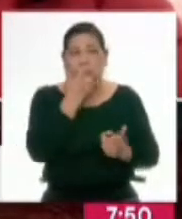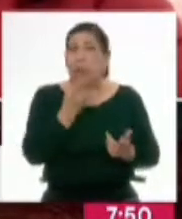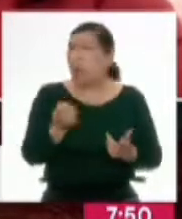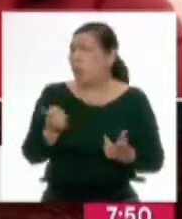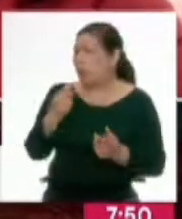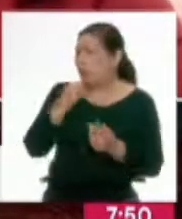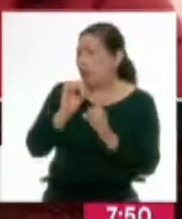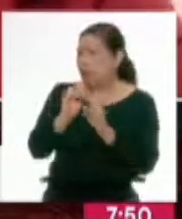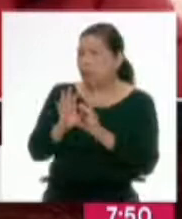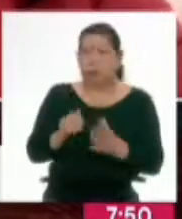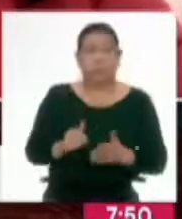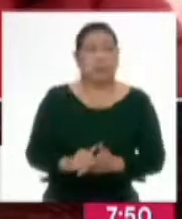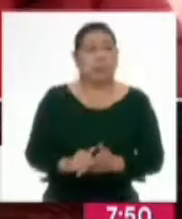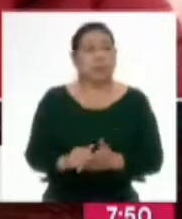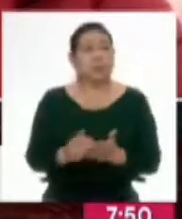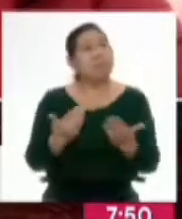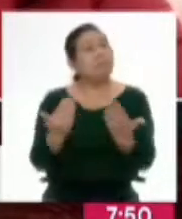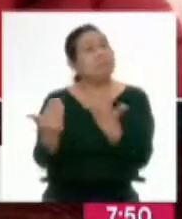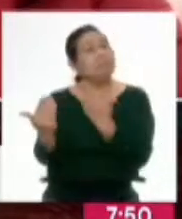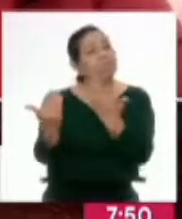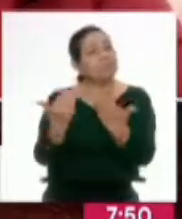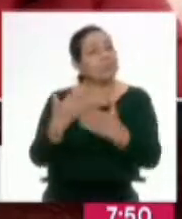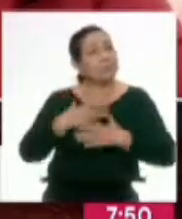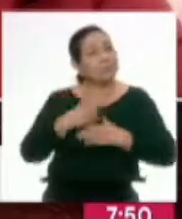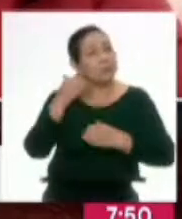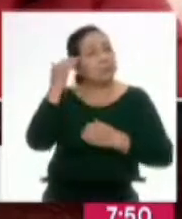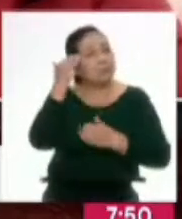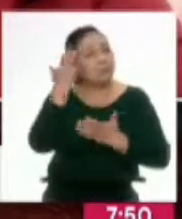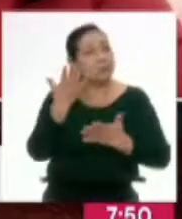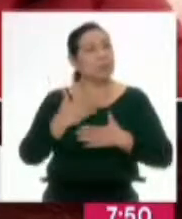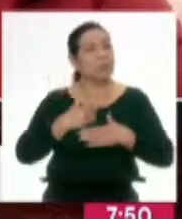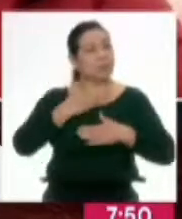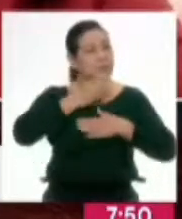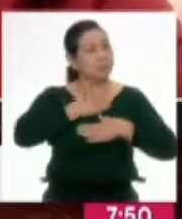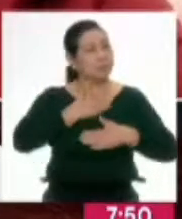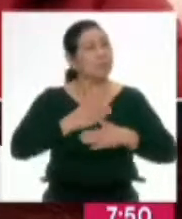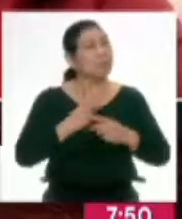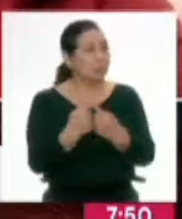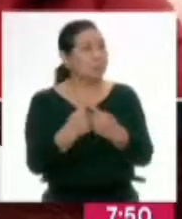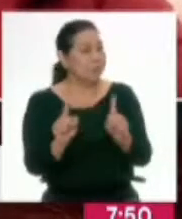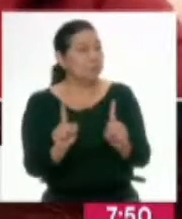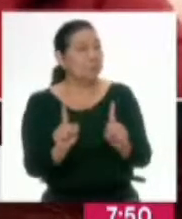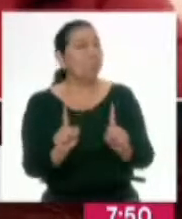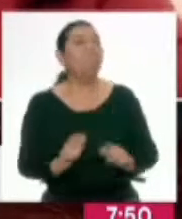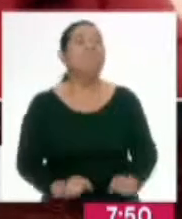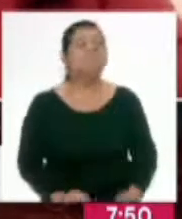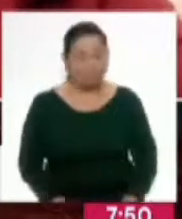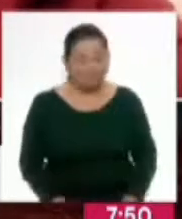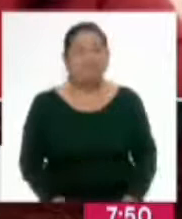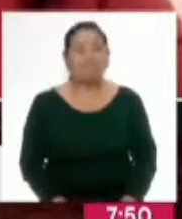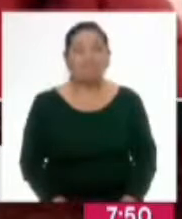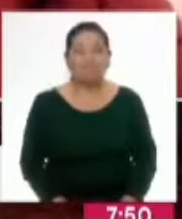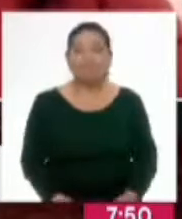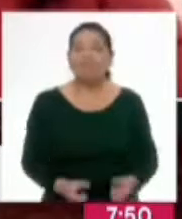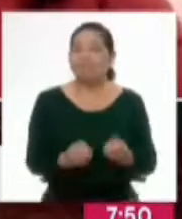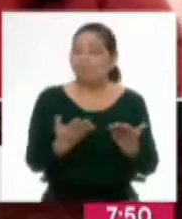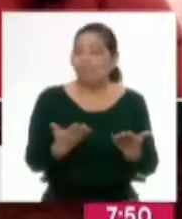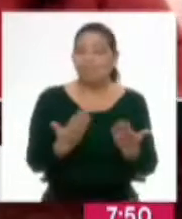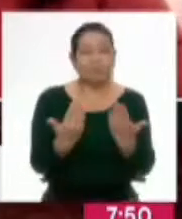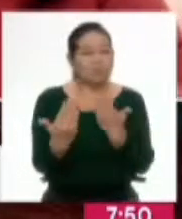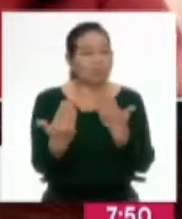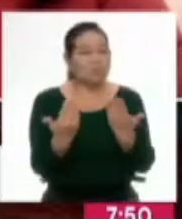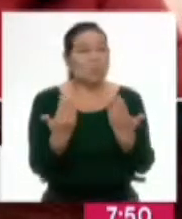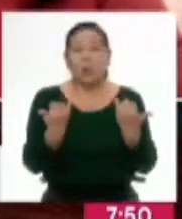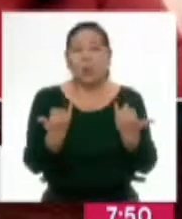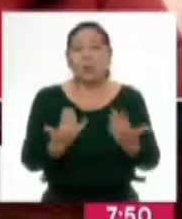que tener clarísimo, ¿no? Que hay una relación entre la salud mental y luego la salud física. Exacto. Sí, tiene mucha relación.